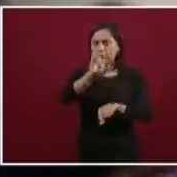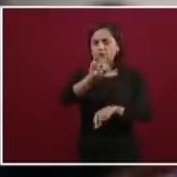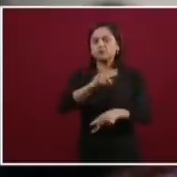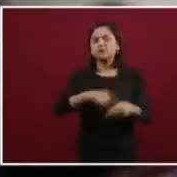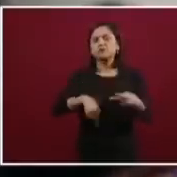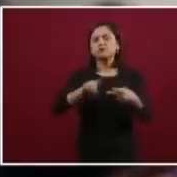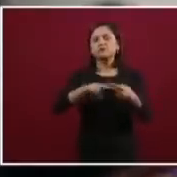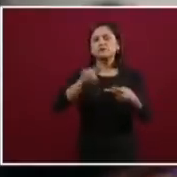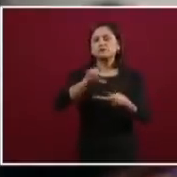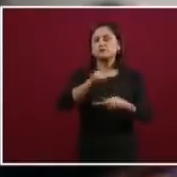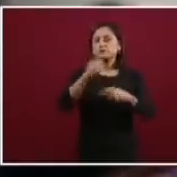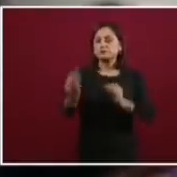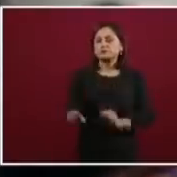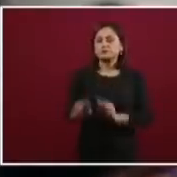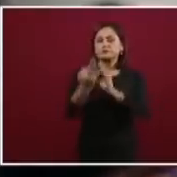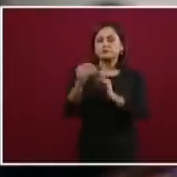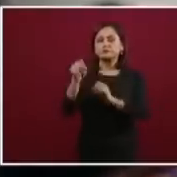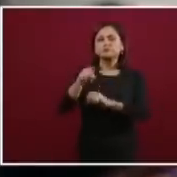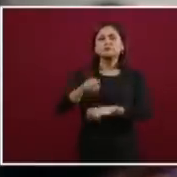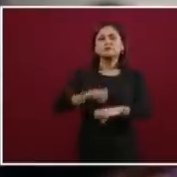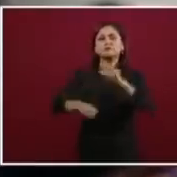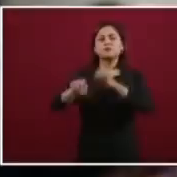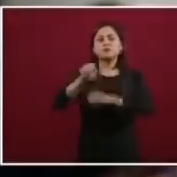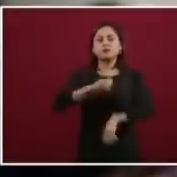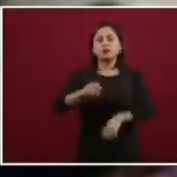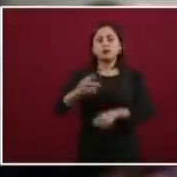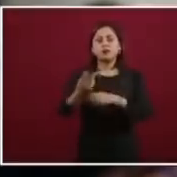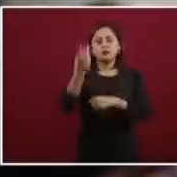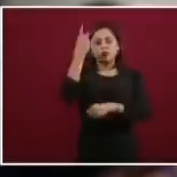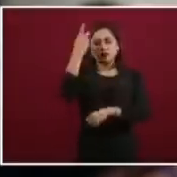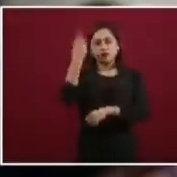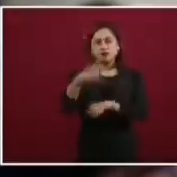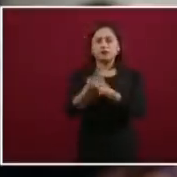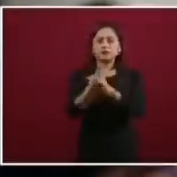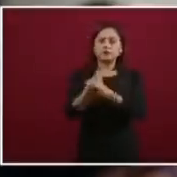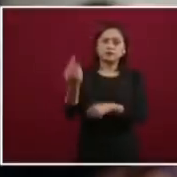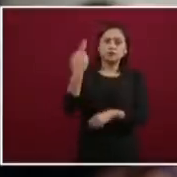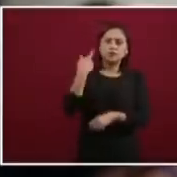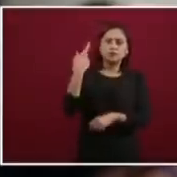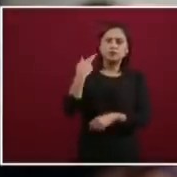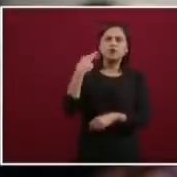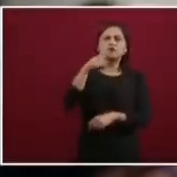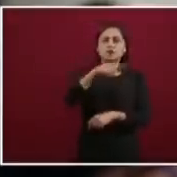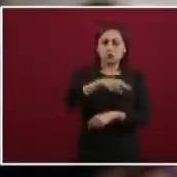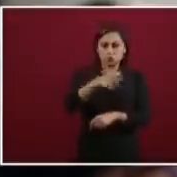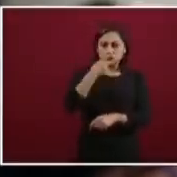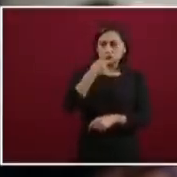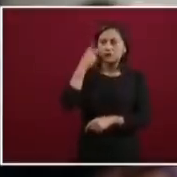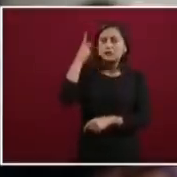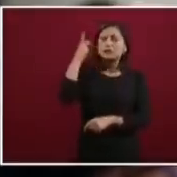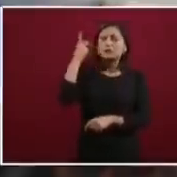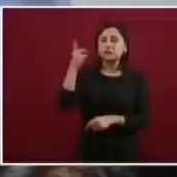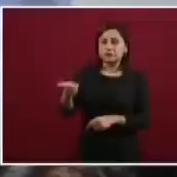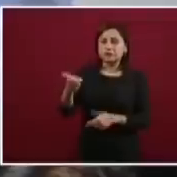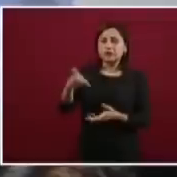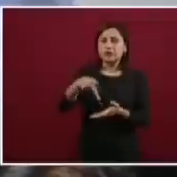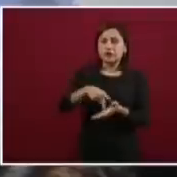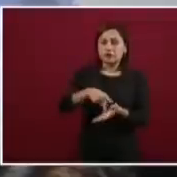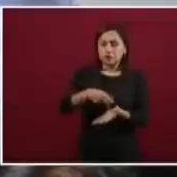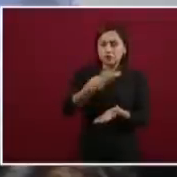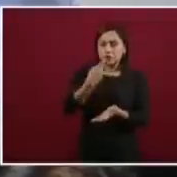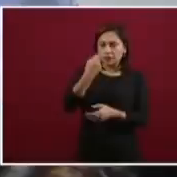la radio y la televisión usted reiterará la necesidad de una auto auditoría